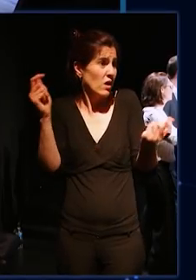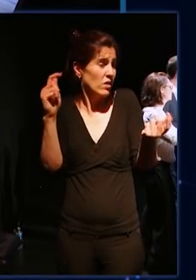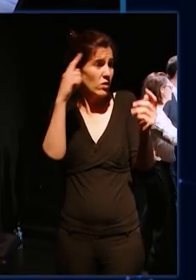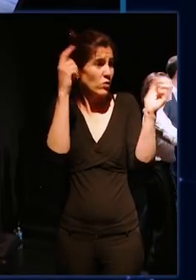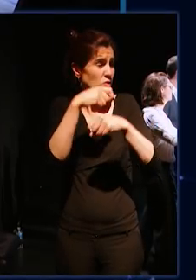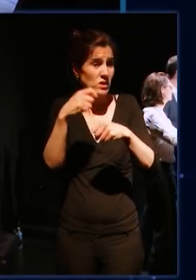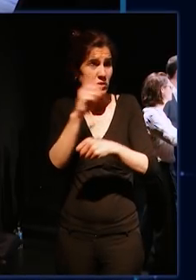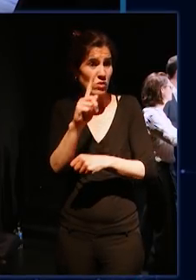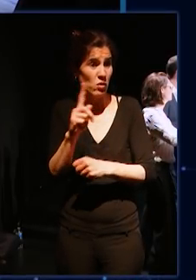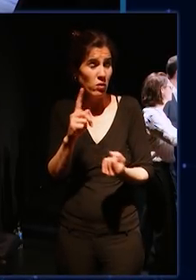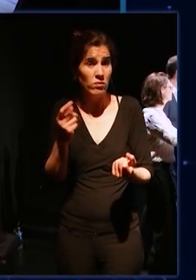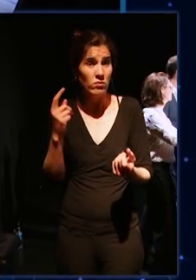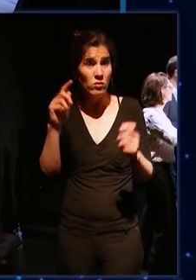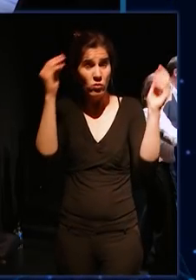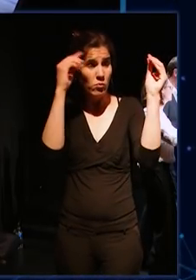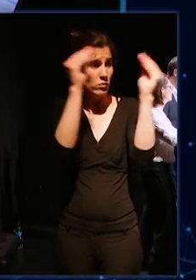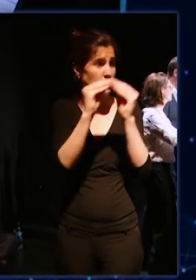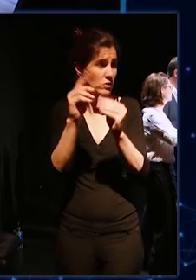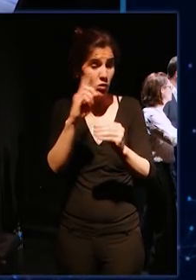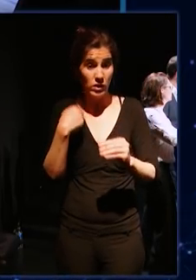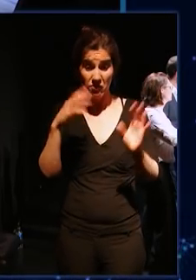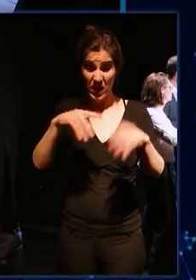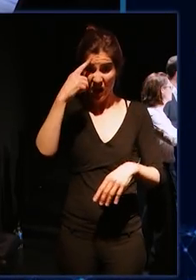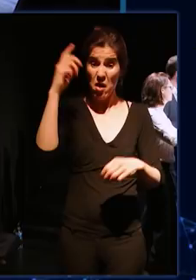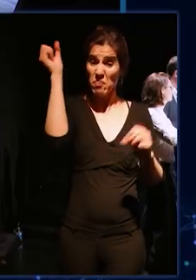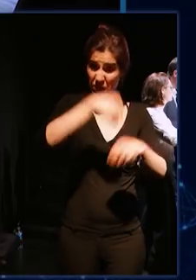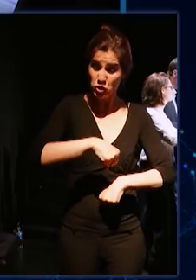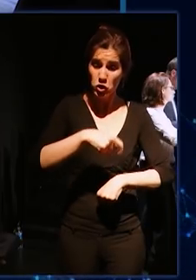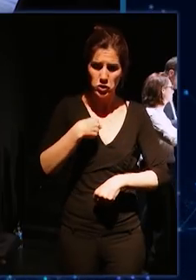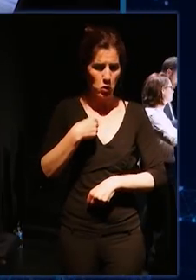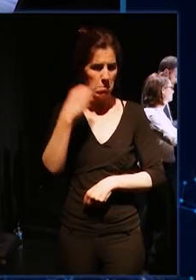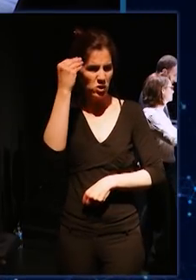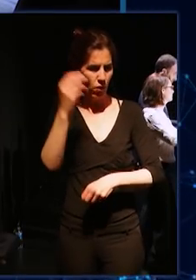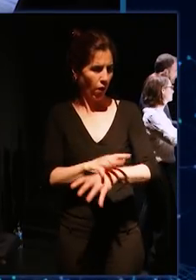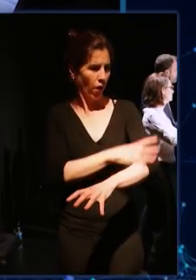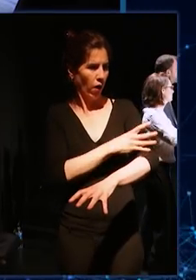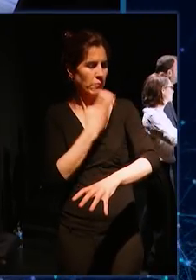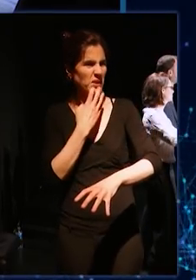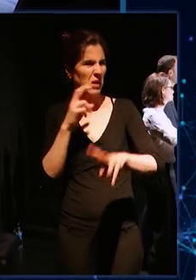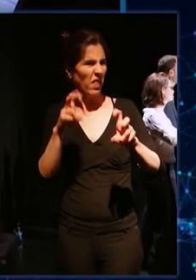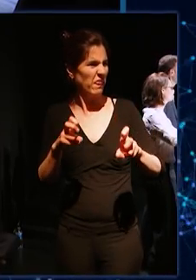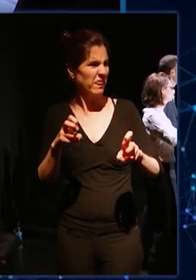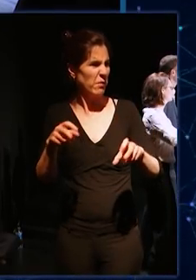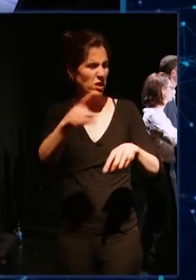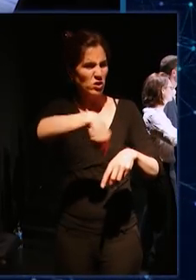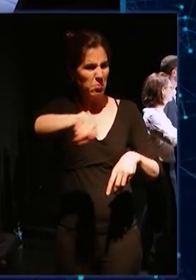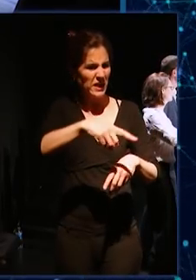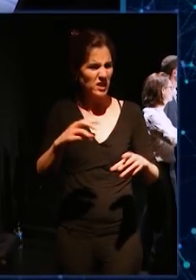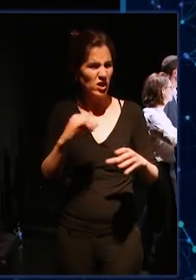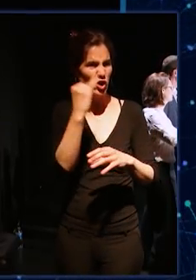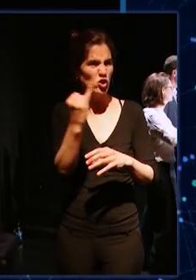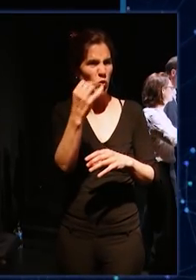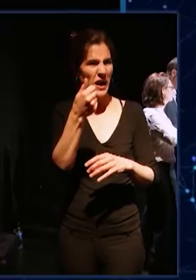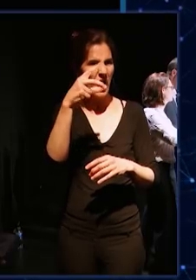decisiones brutales, para mí me parecen escandalosas, como precisamente el parking de bicicletas de la Plaza de Alsina. Me